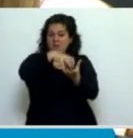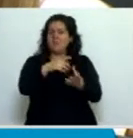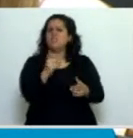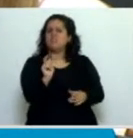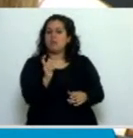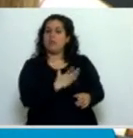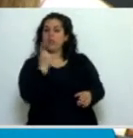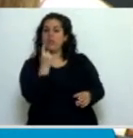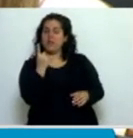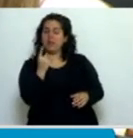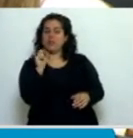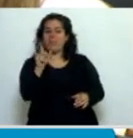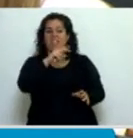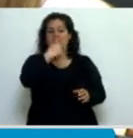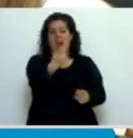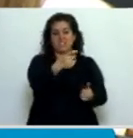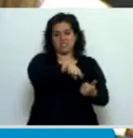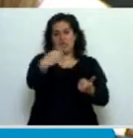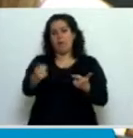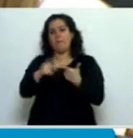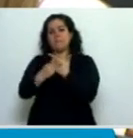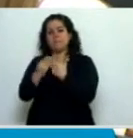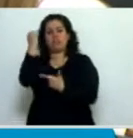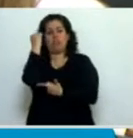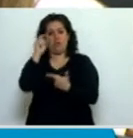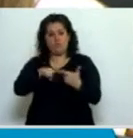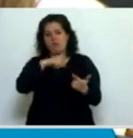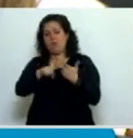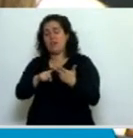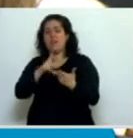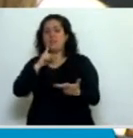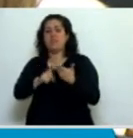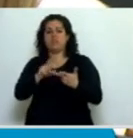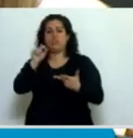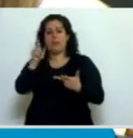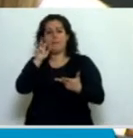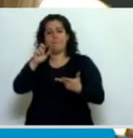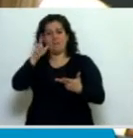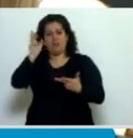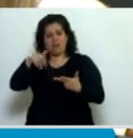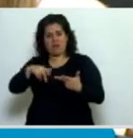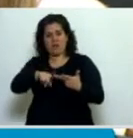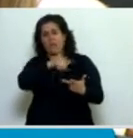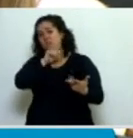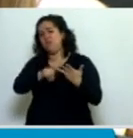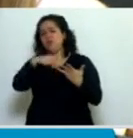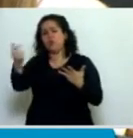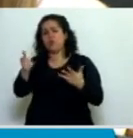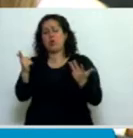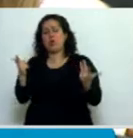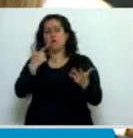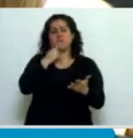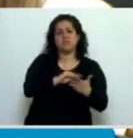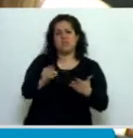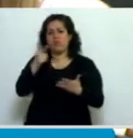por el director ejecutivo del ANSES, el ministro de Economía, un director designado por el PEN y 2 directores designados por la comisión bicameral